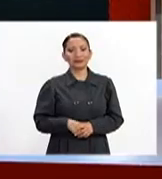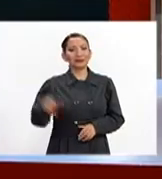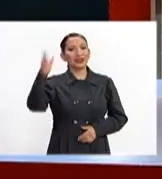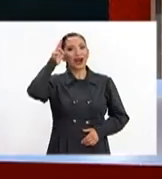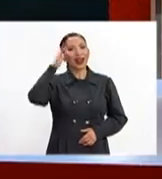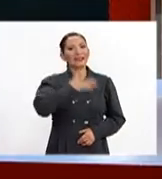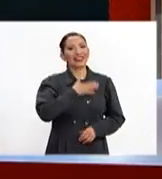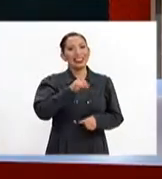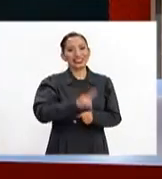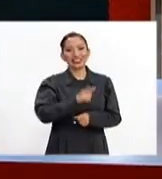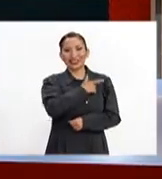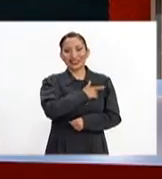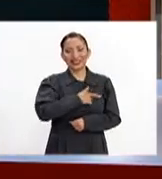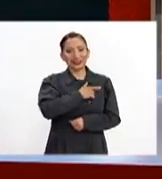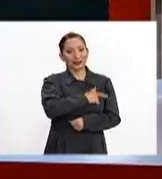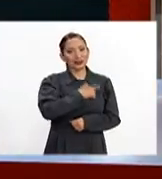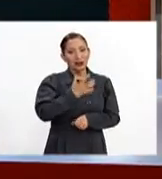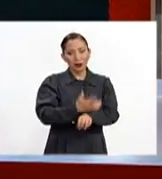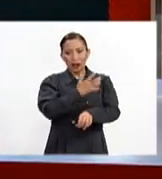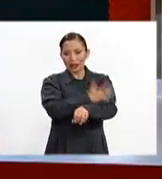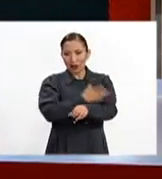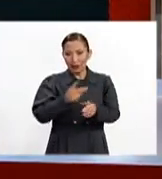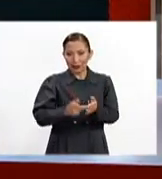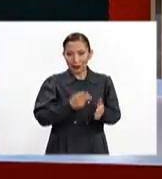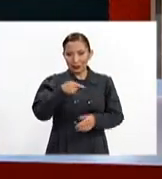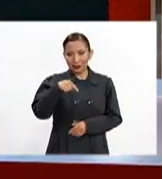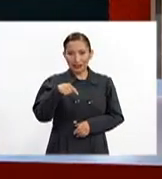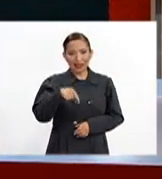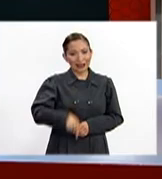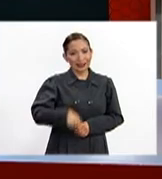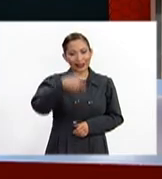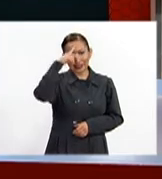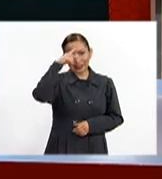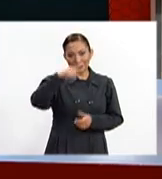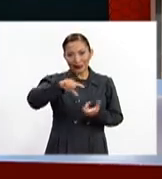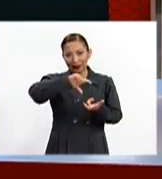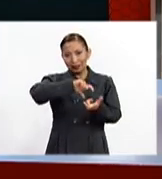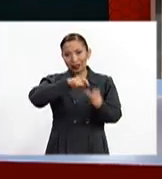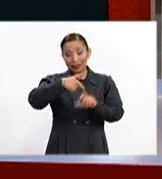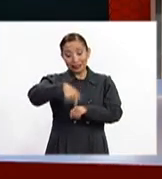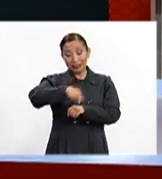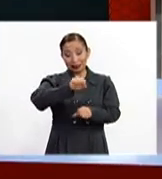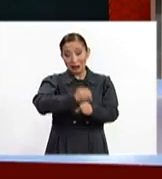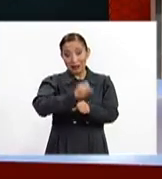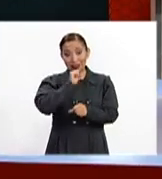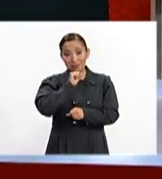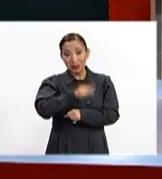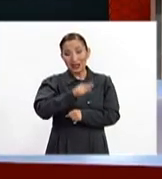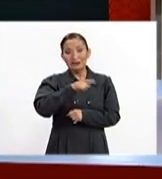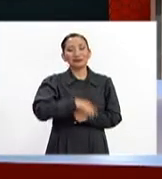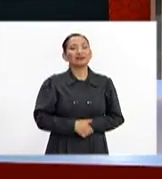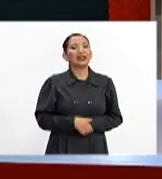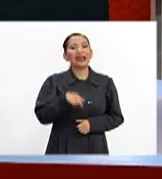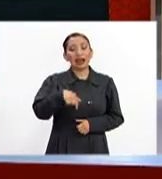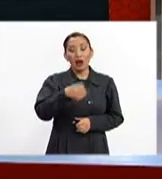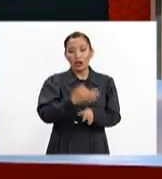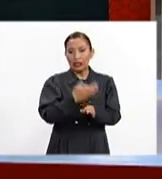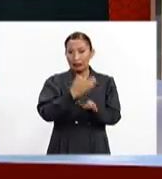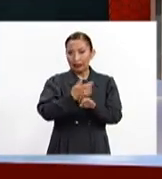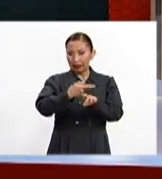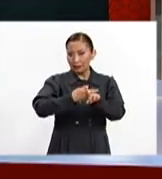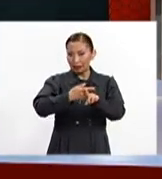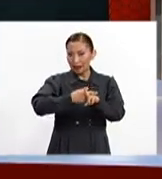¿Qué tal? Muy buenos días. Siempre es un gusto que nos acompañe en una edición más y en una semana más de México al Día. En este momento